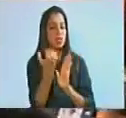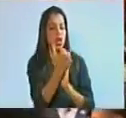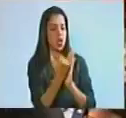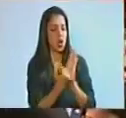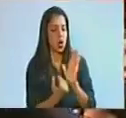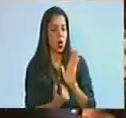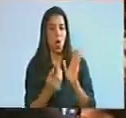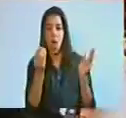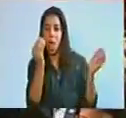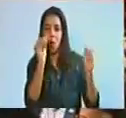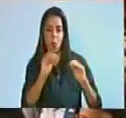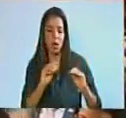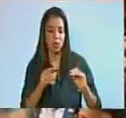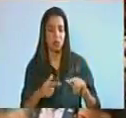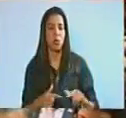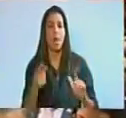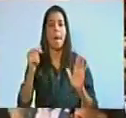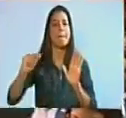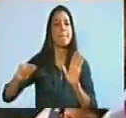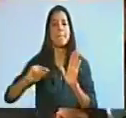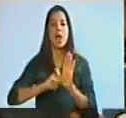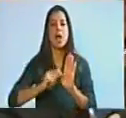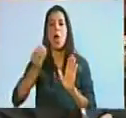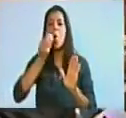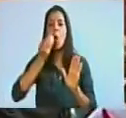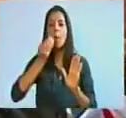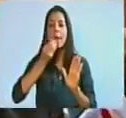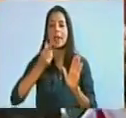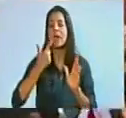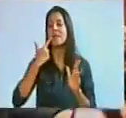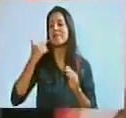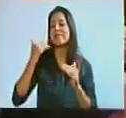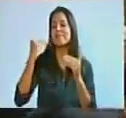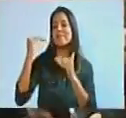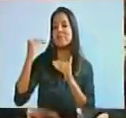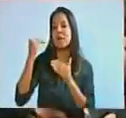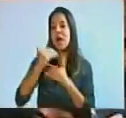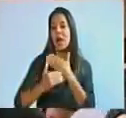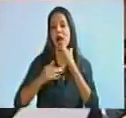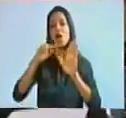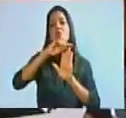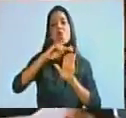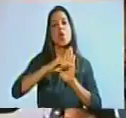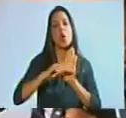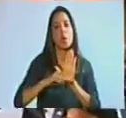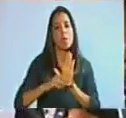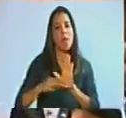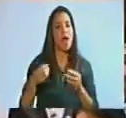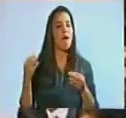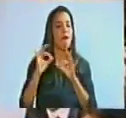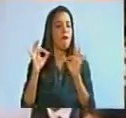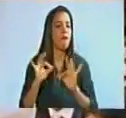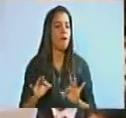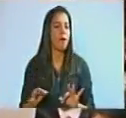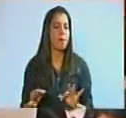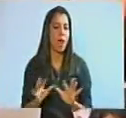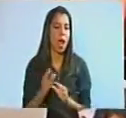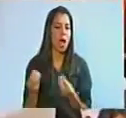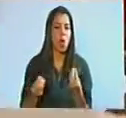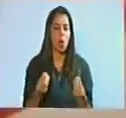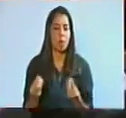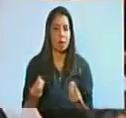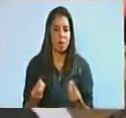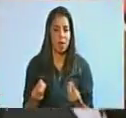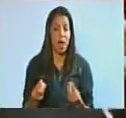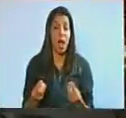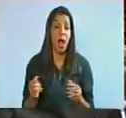precios acordados, para los precios acordados, es decir, establece cuáles son las vías, cuáles son